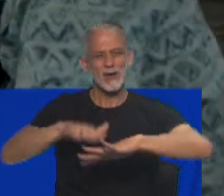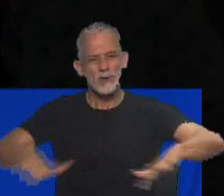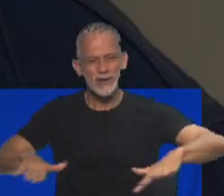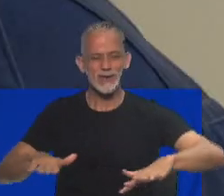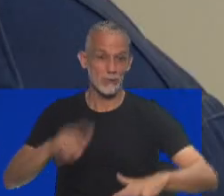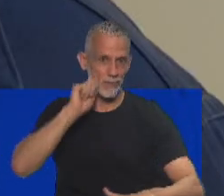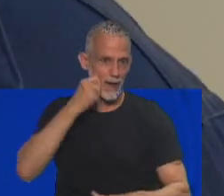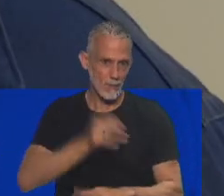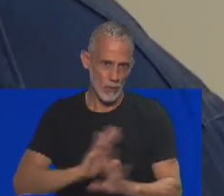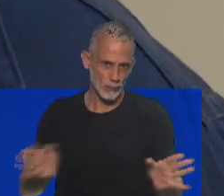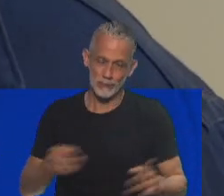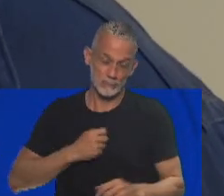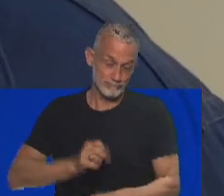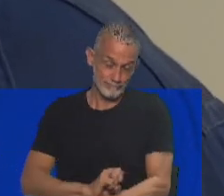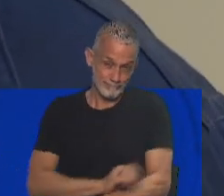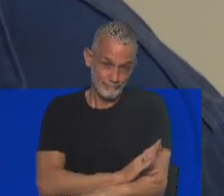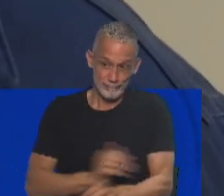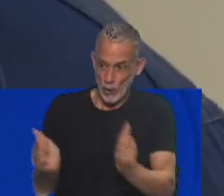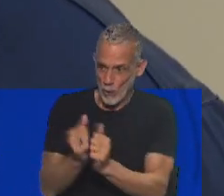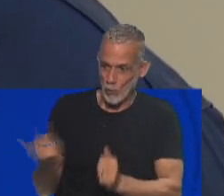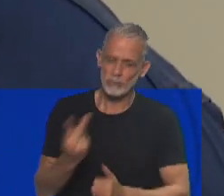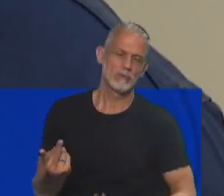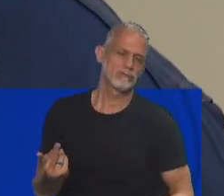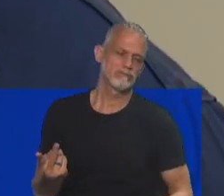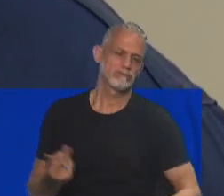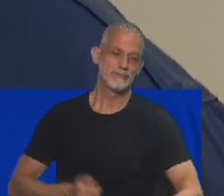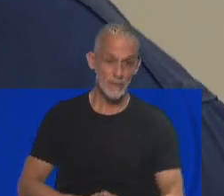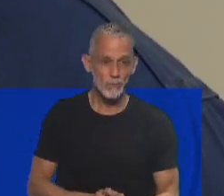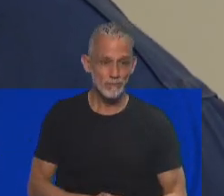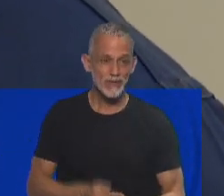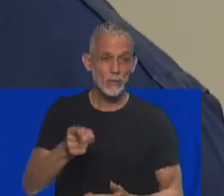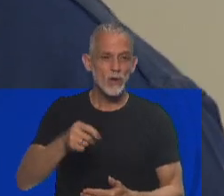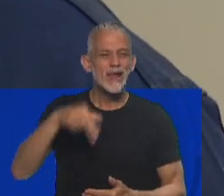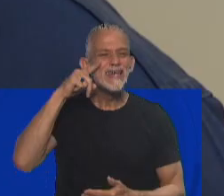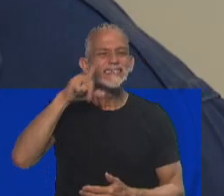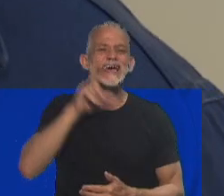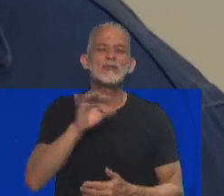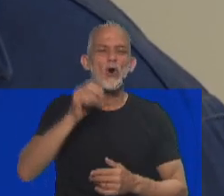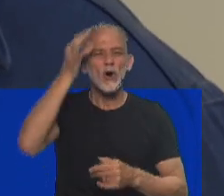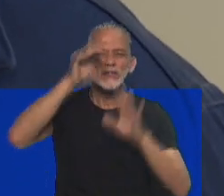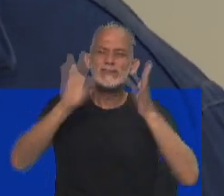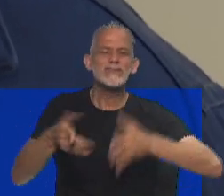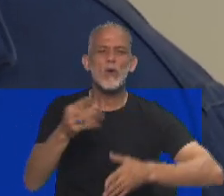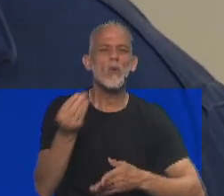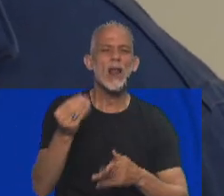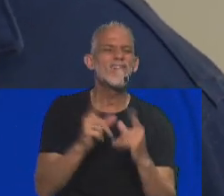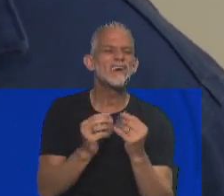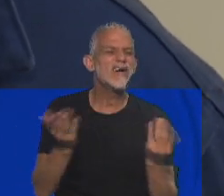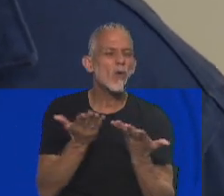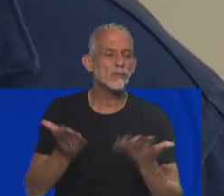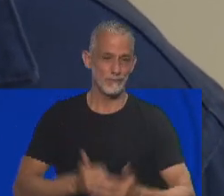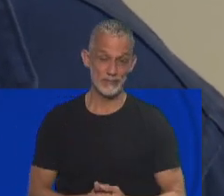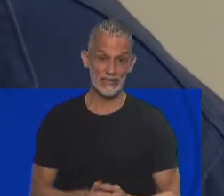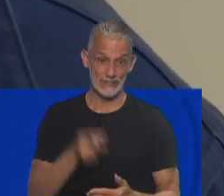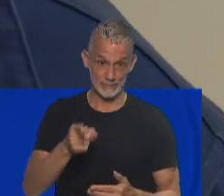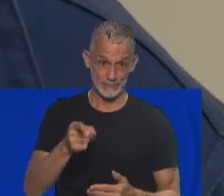fue hermoso, realmente, fue muy conmovedor hacerlo juntos. Es hermosa. Bueno, contame de este Niceto que se viene, refresquemos la fecha y cómo lo tienen pensado.